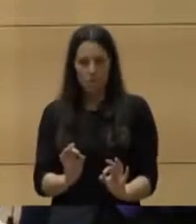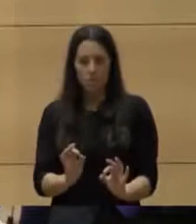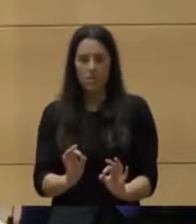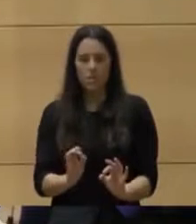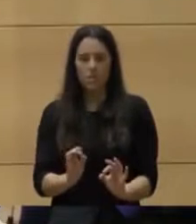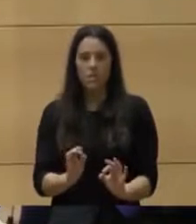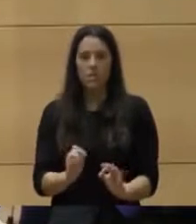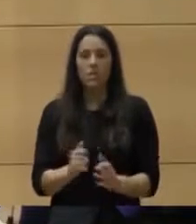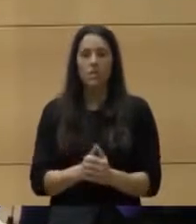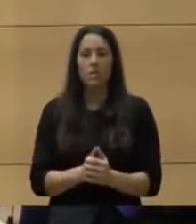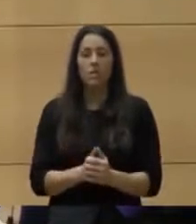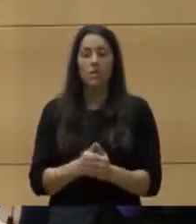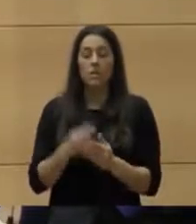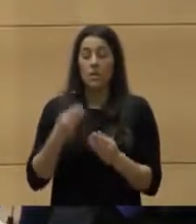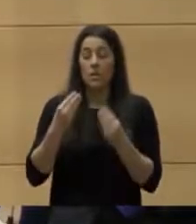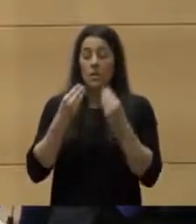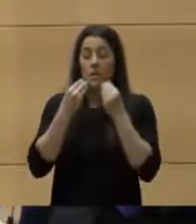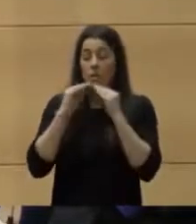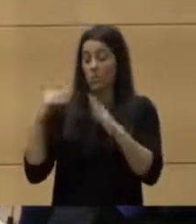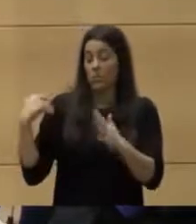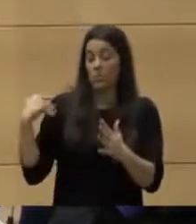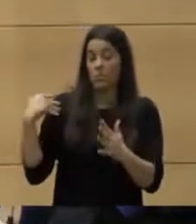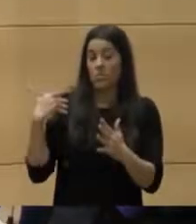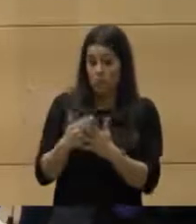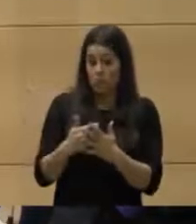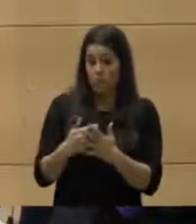la historia, por lo menos en mi historia vivida,